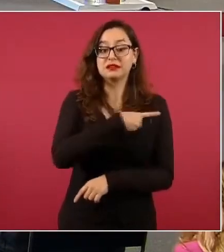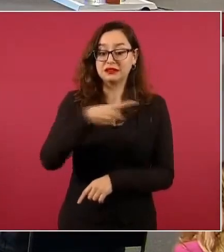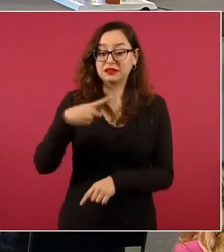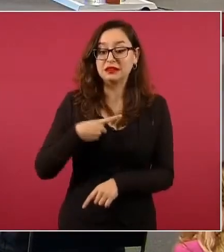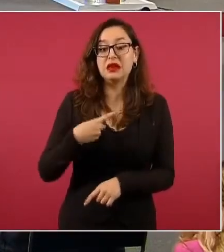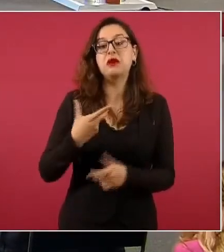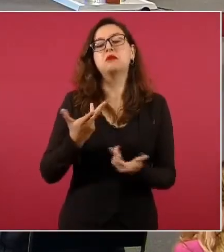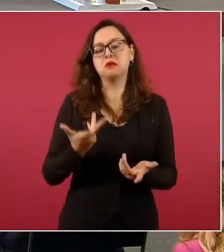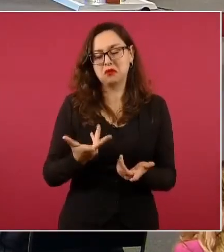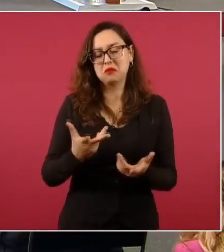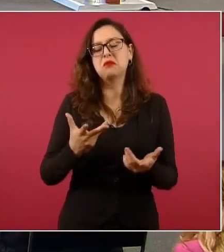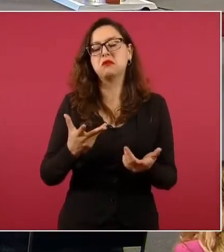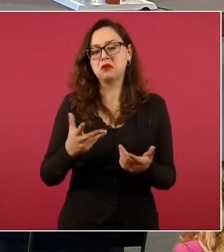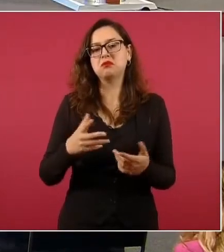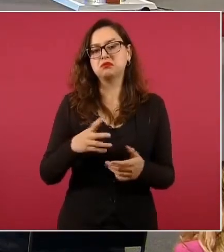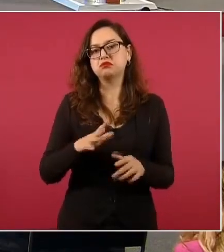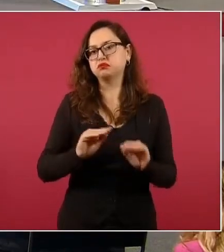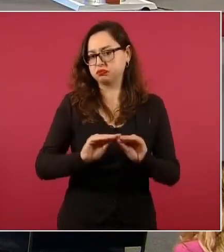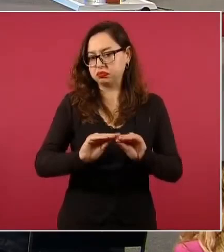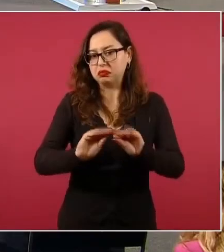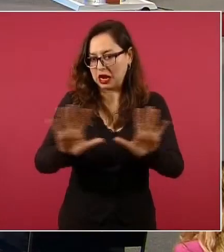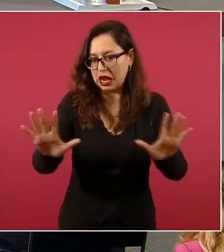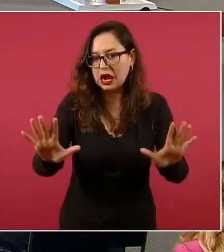era legal